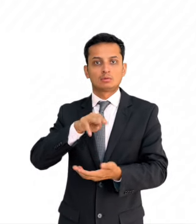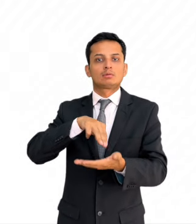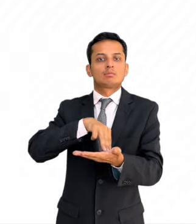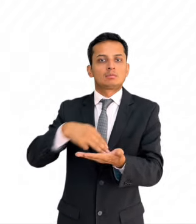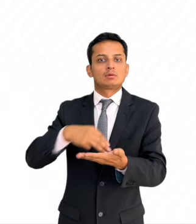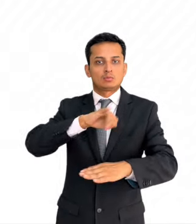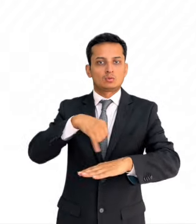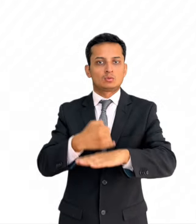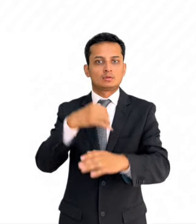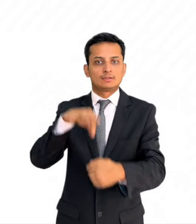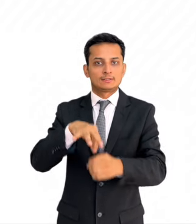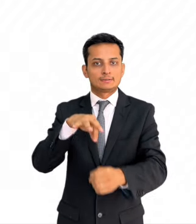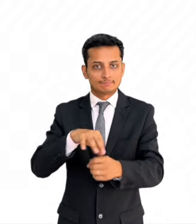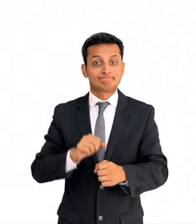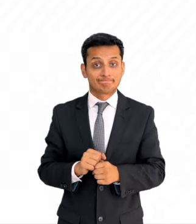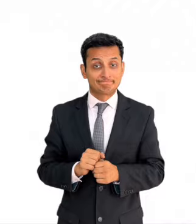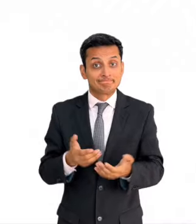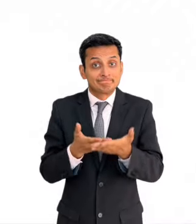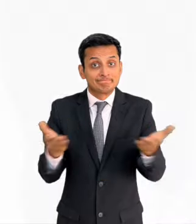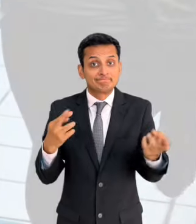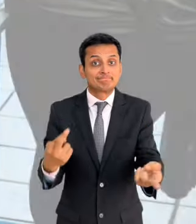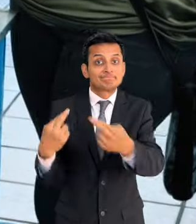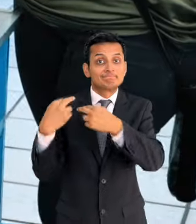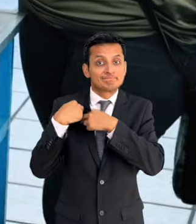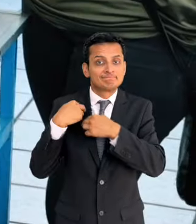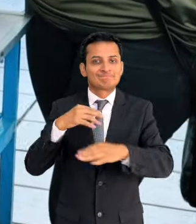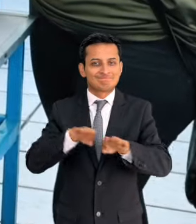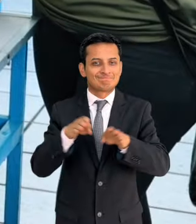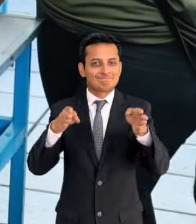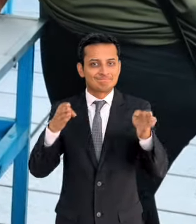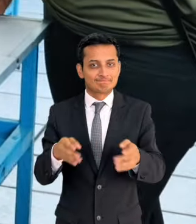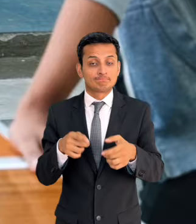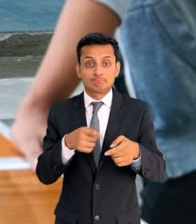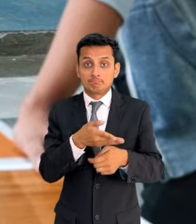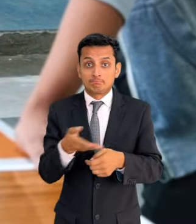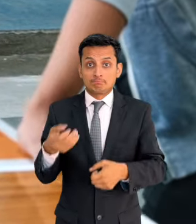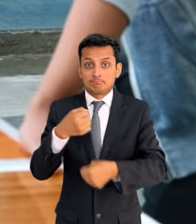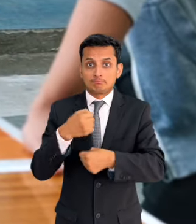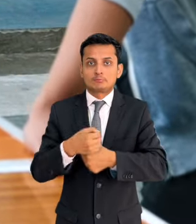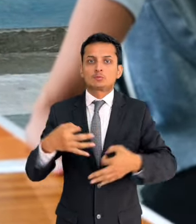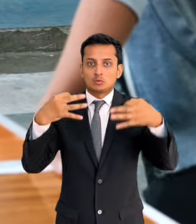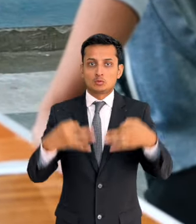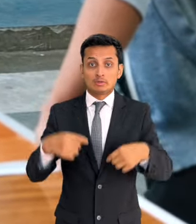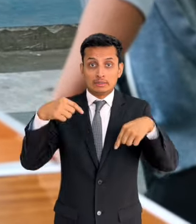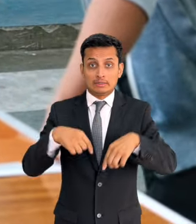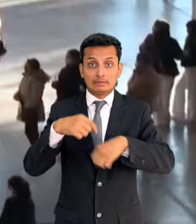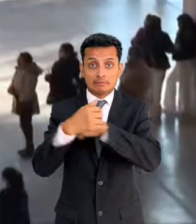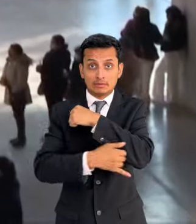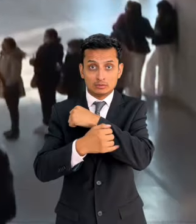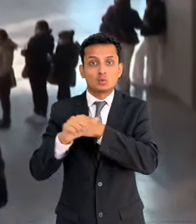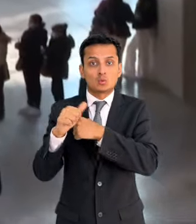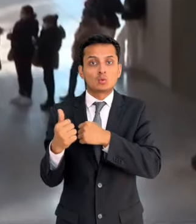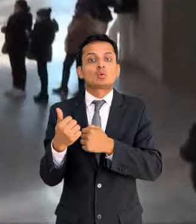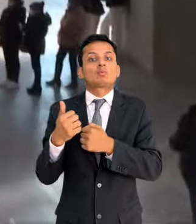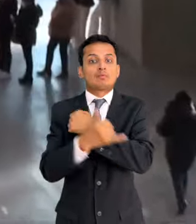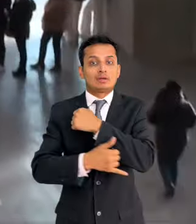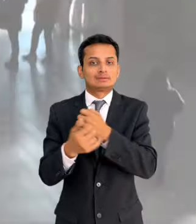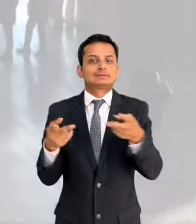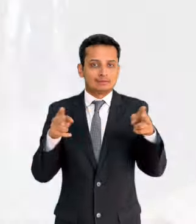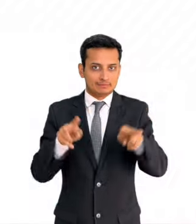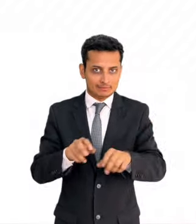287.534 miembros de las juntas receptoras del voto, quienes cumplirán con su deber cívico y democrático a escala nacional y en el exterior